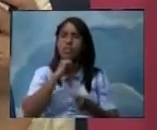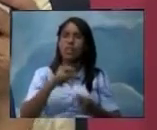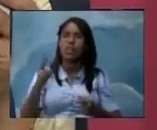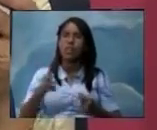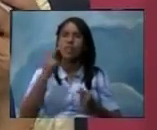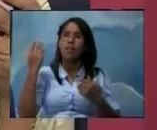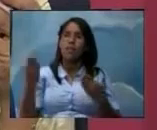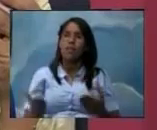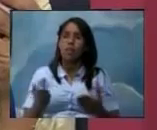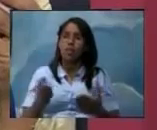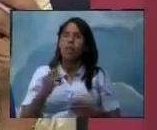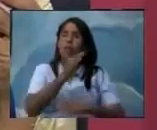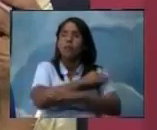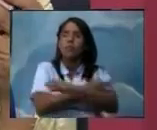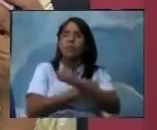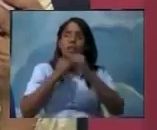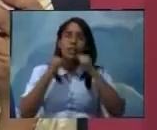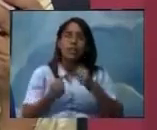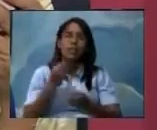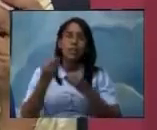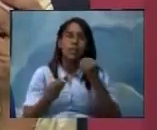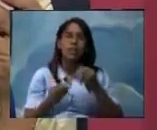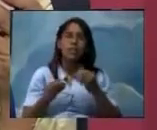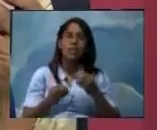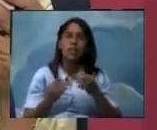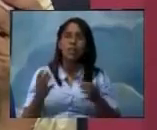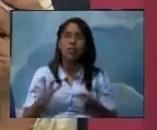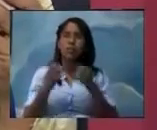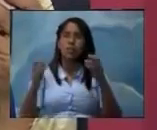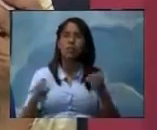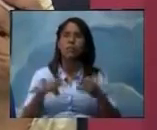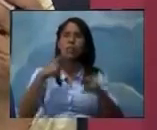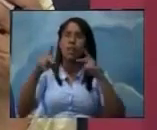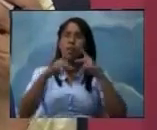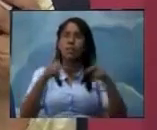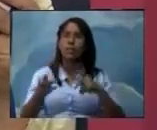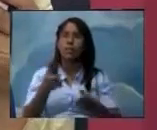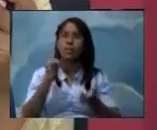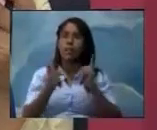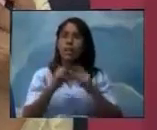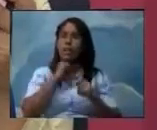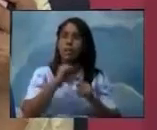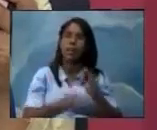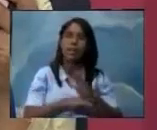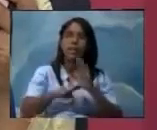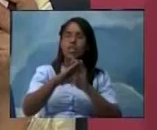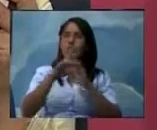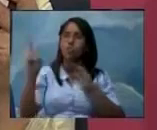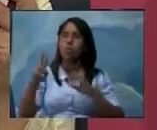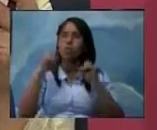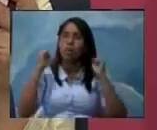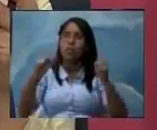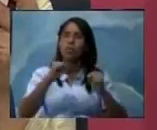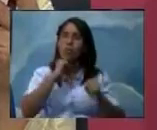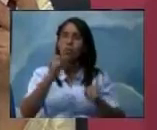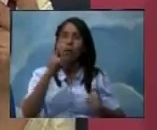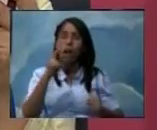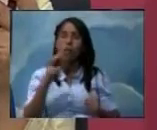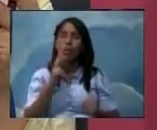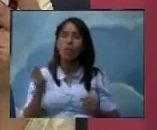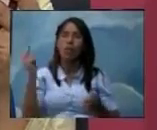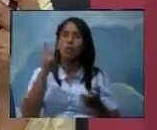de valor intermedio en fortaleza, como era el bronce, la plata, y algo que es de sumo valor, como es el